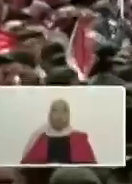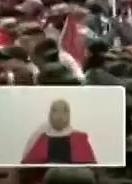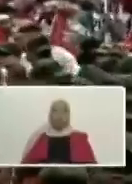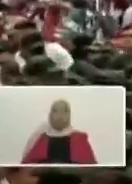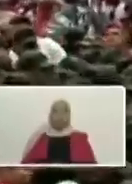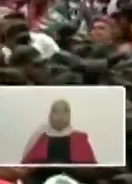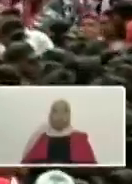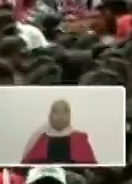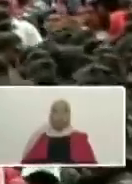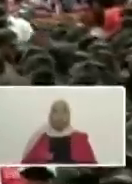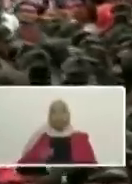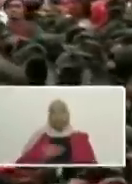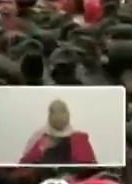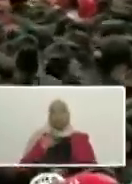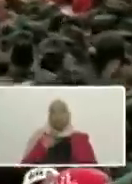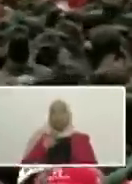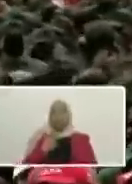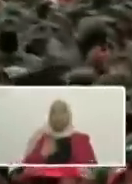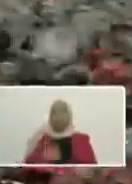Y yo les puedo decir,